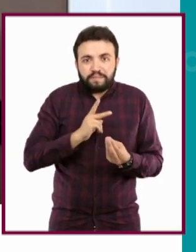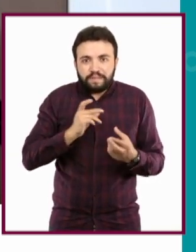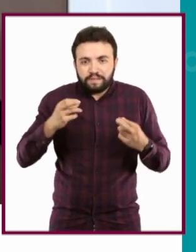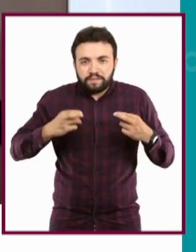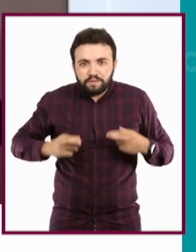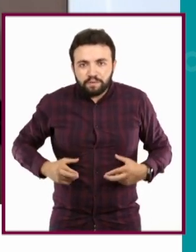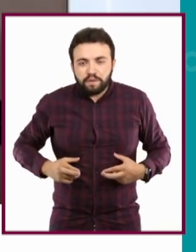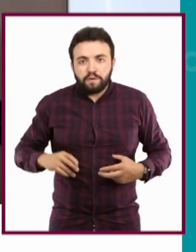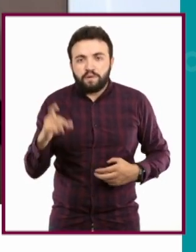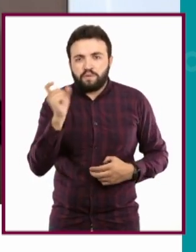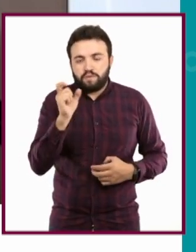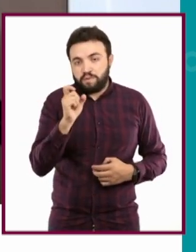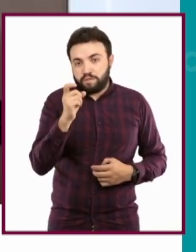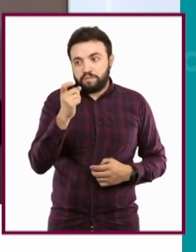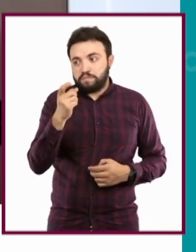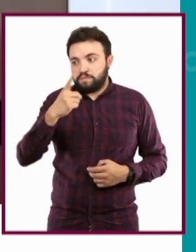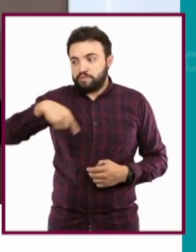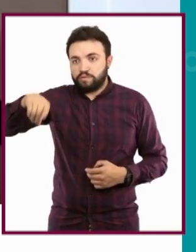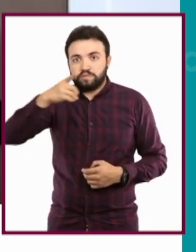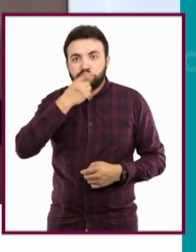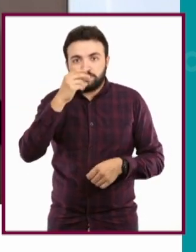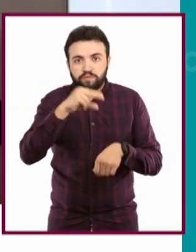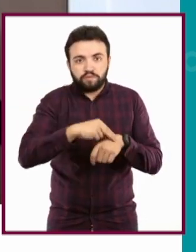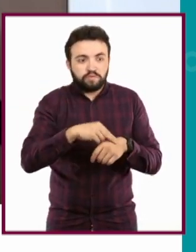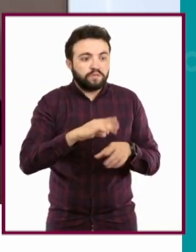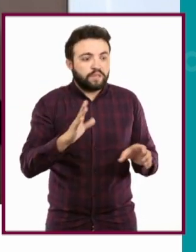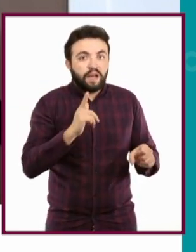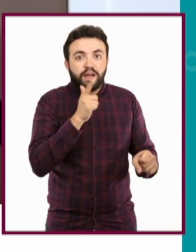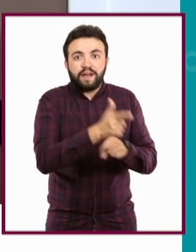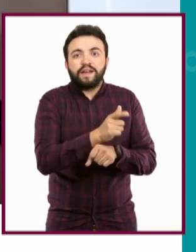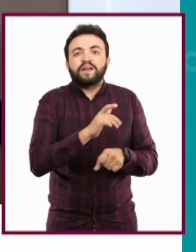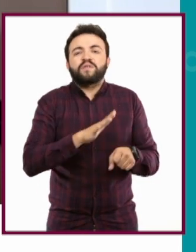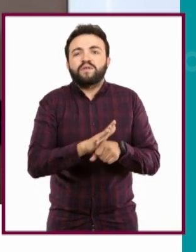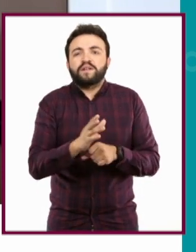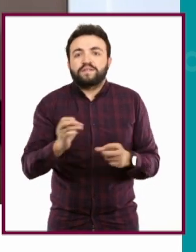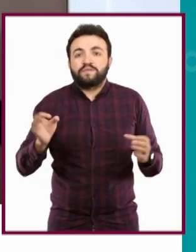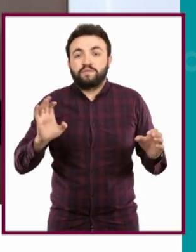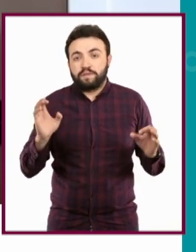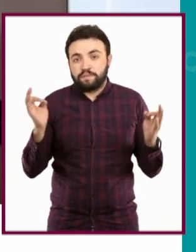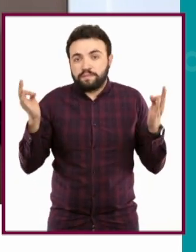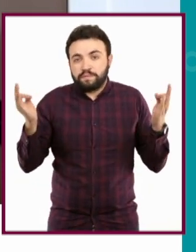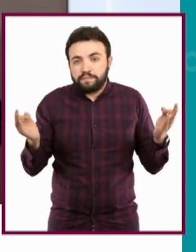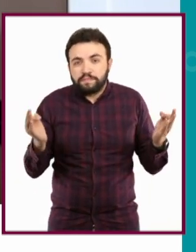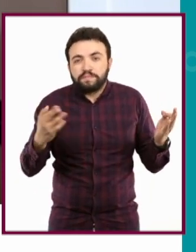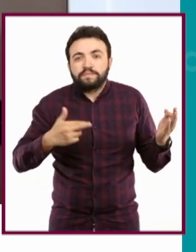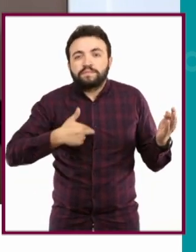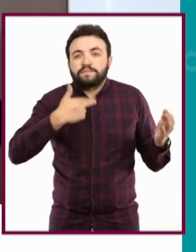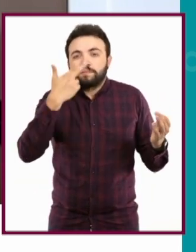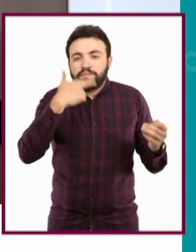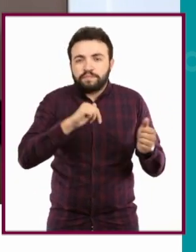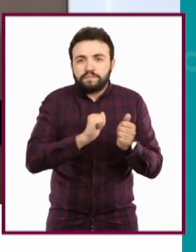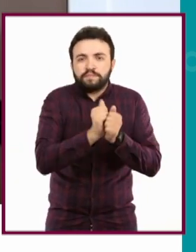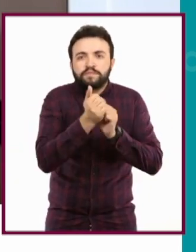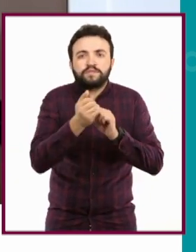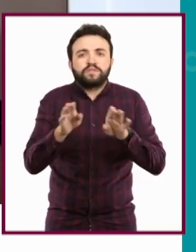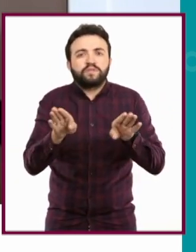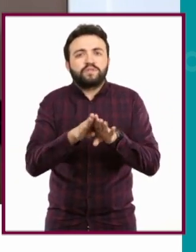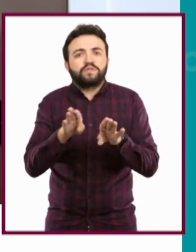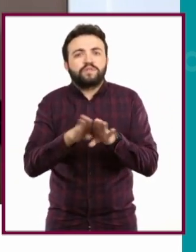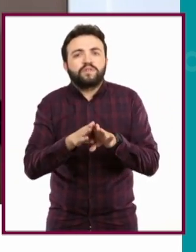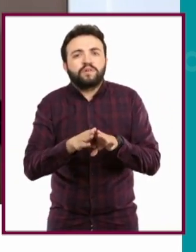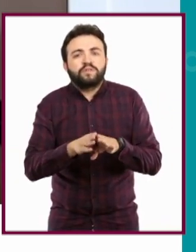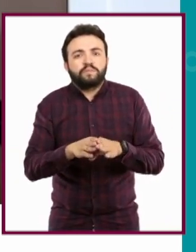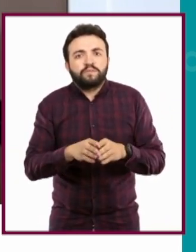meditación, como la que estaba describiendo, empieza a construir un funcionamiento distinto a nivel del